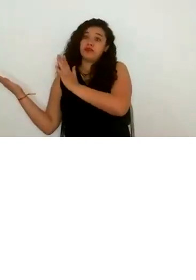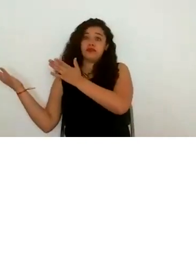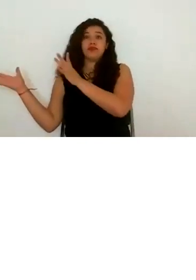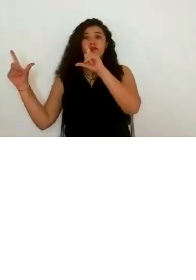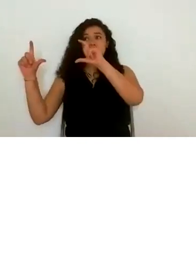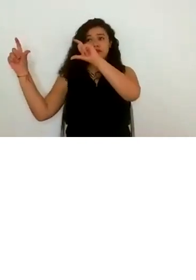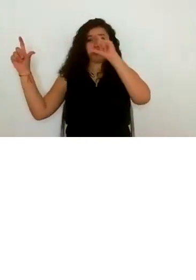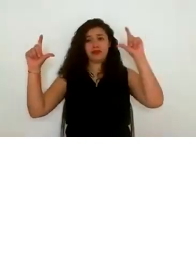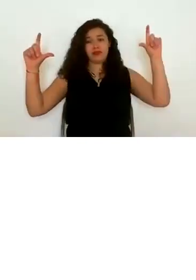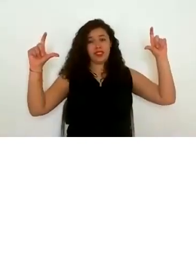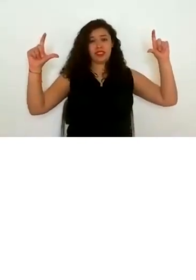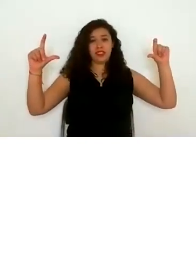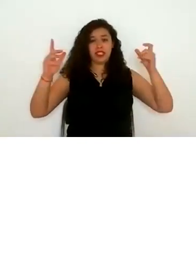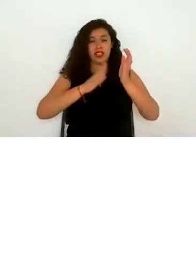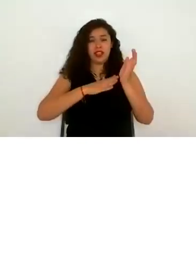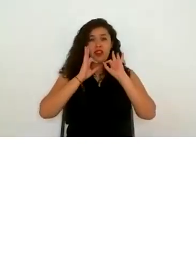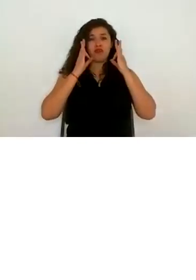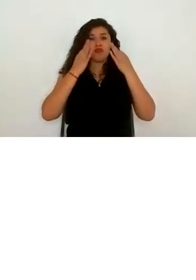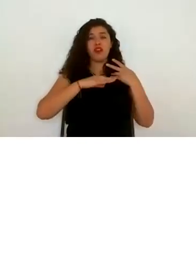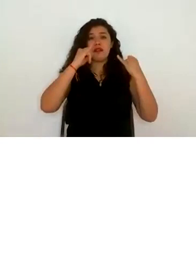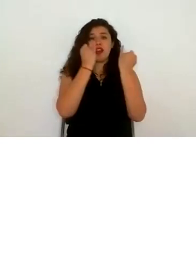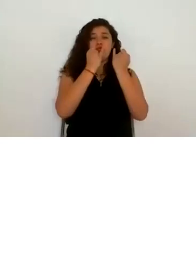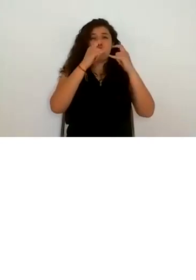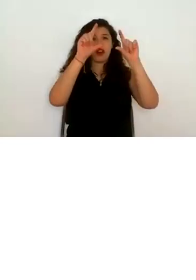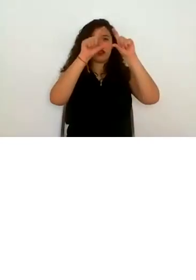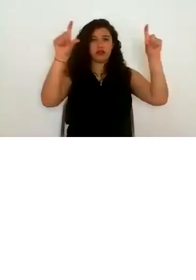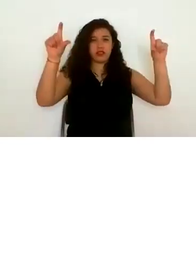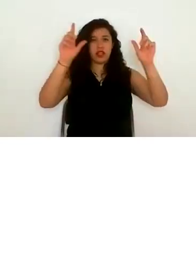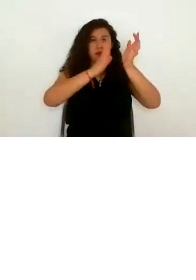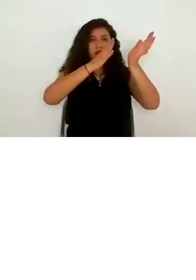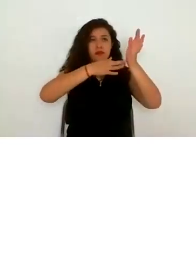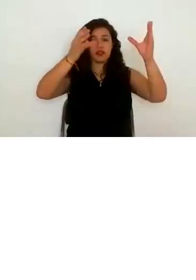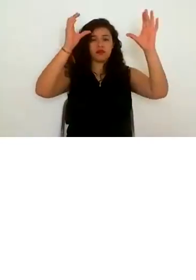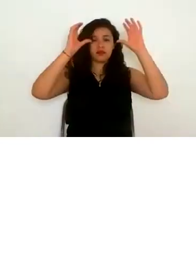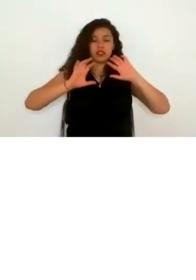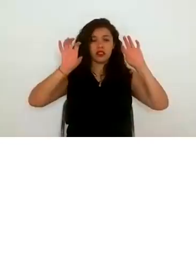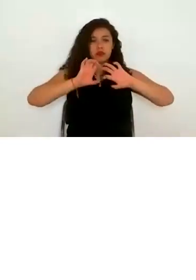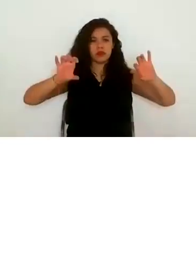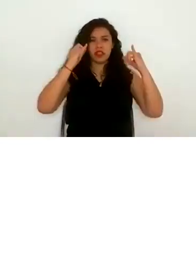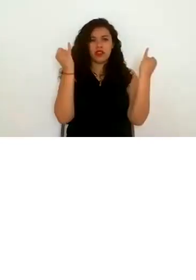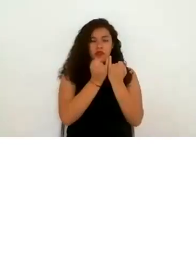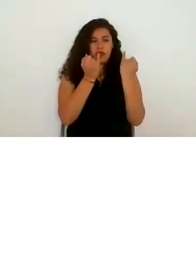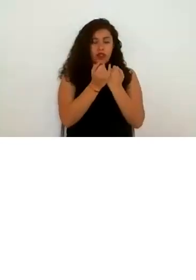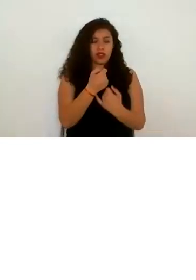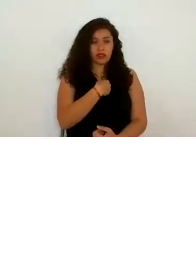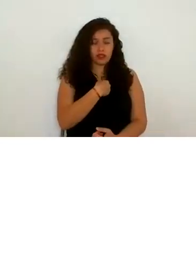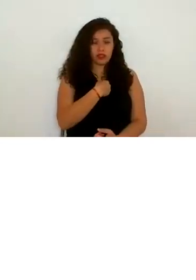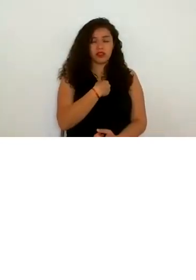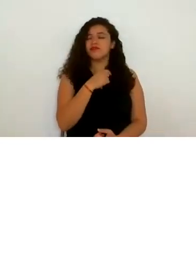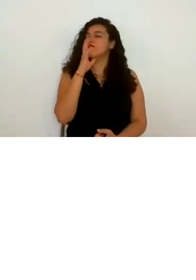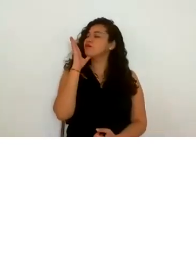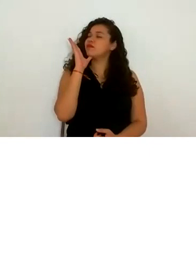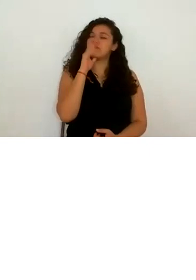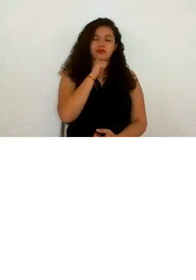pasar esa codificación al documento electrónico, no nos lo va a permitir porque